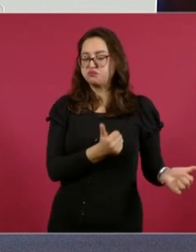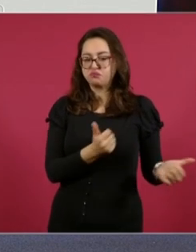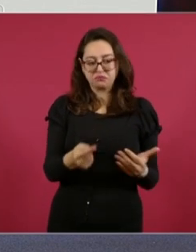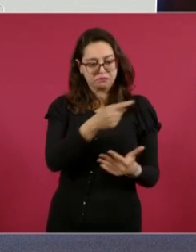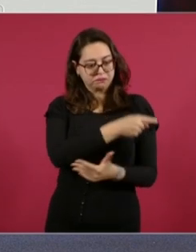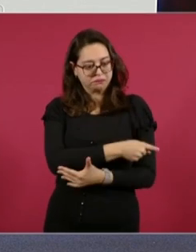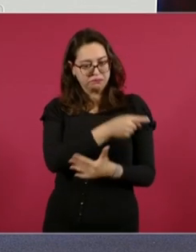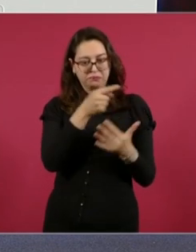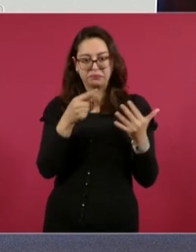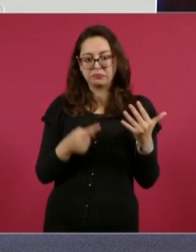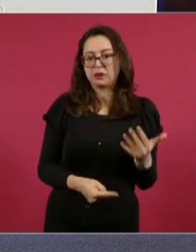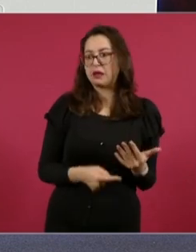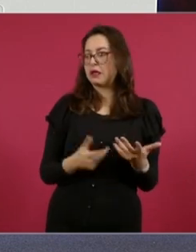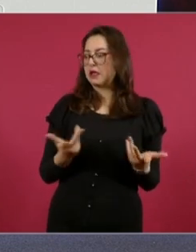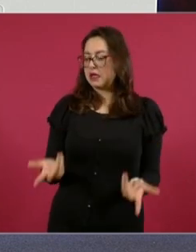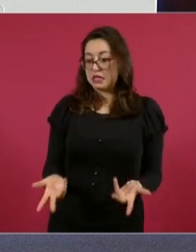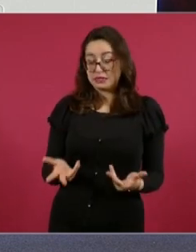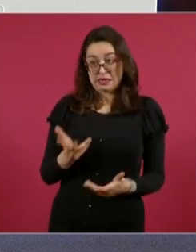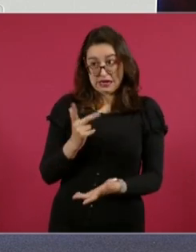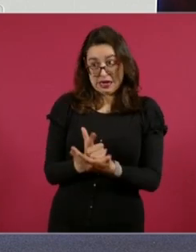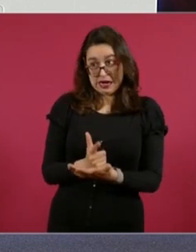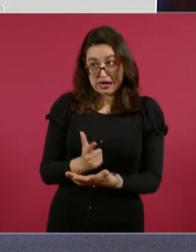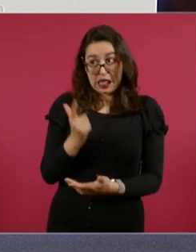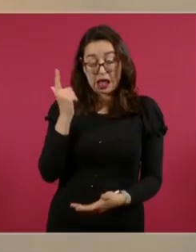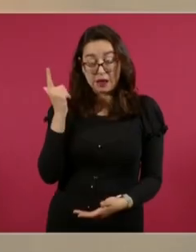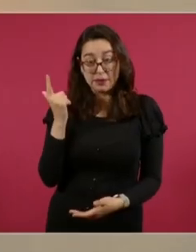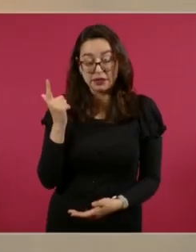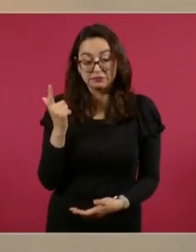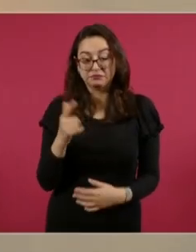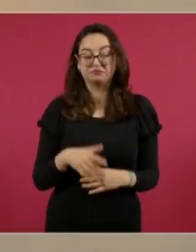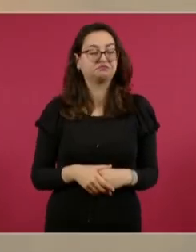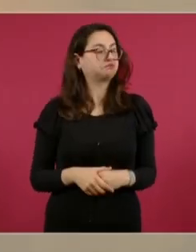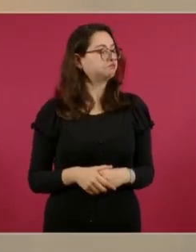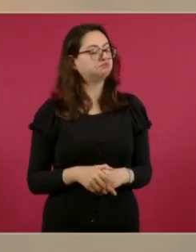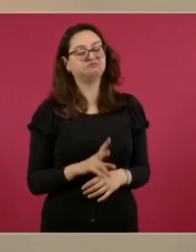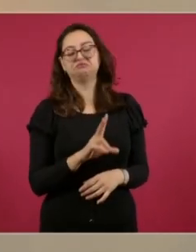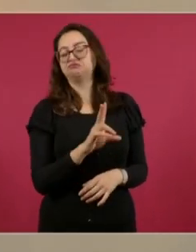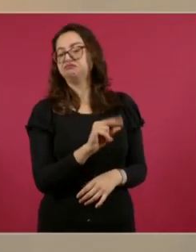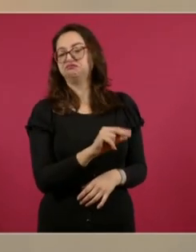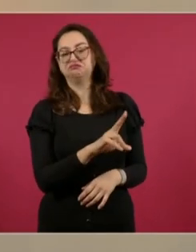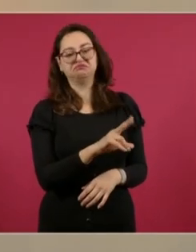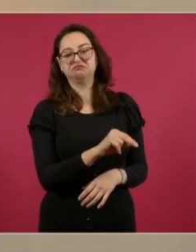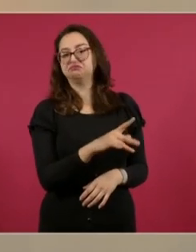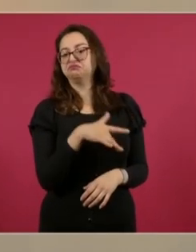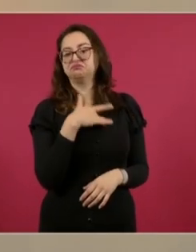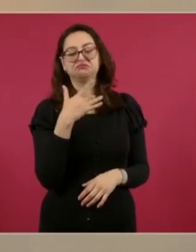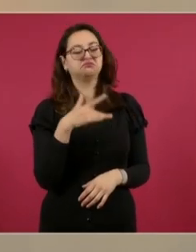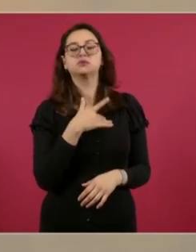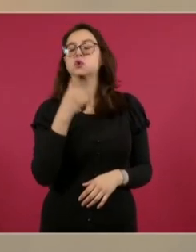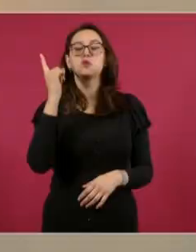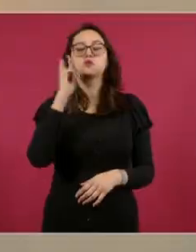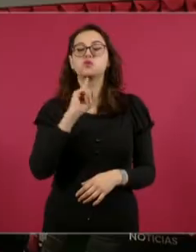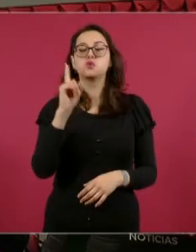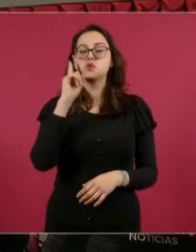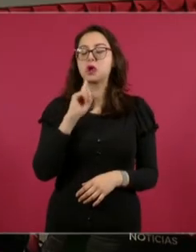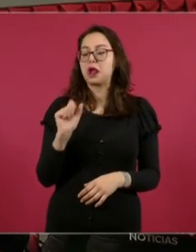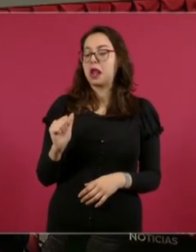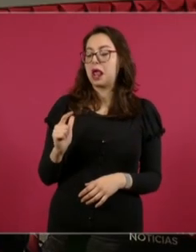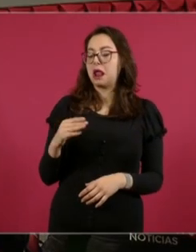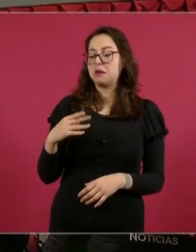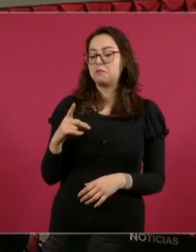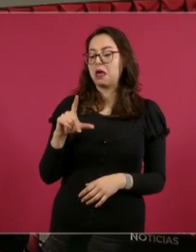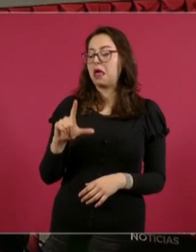y municiones de uso exclusivo de las Fuerzas Armadas. A criterio de la jueza Almada Rábago, no